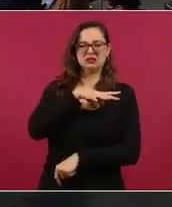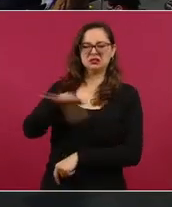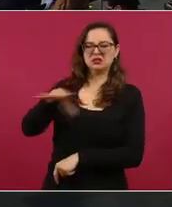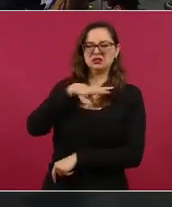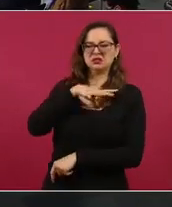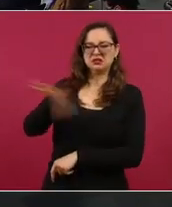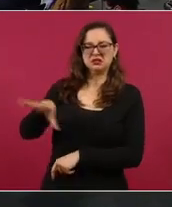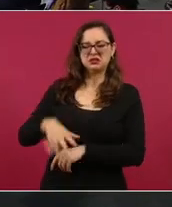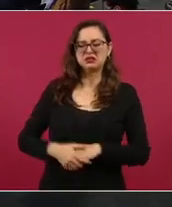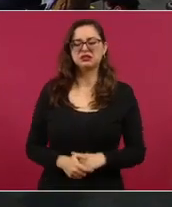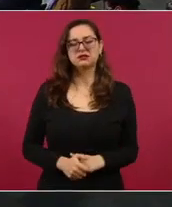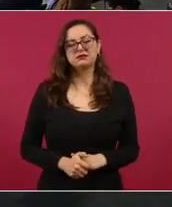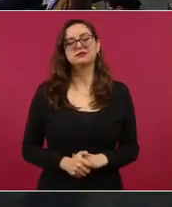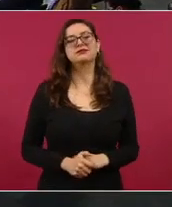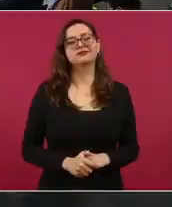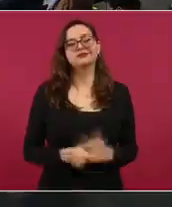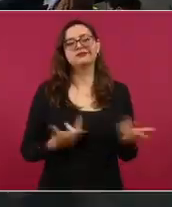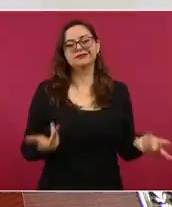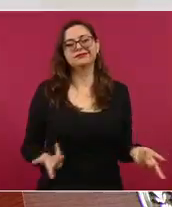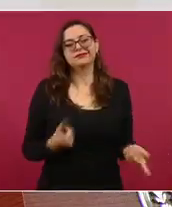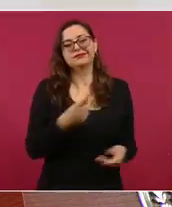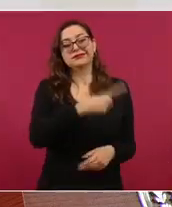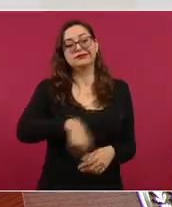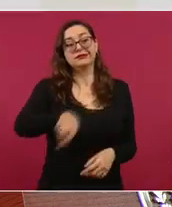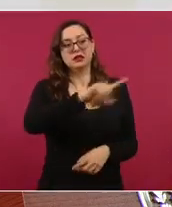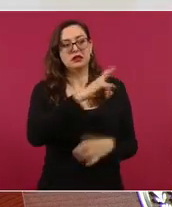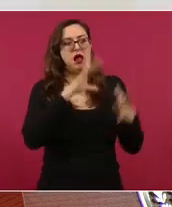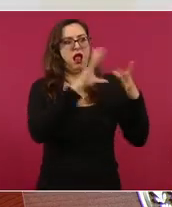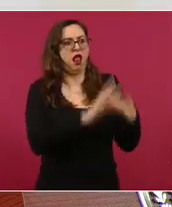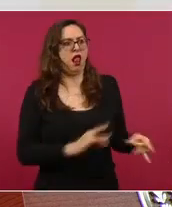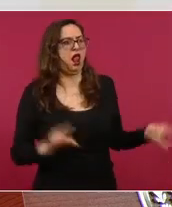les ayuda en popularidad,